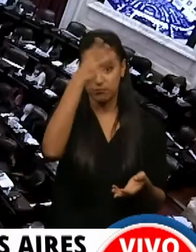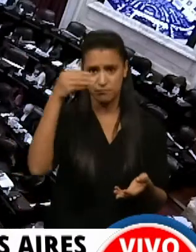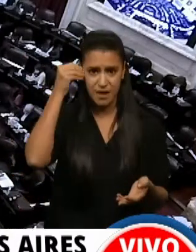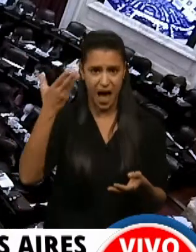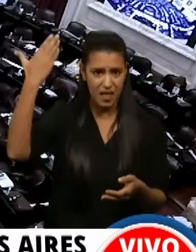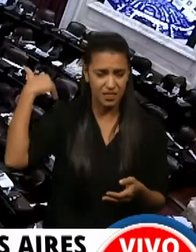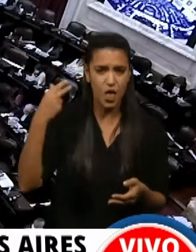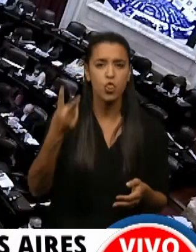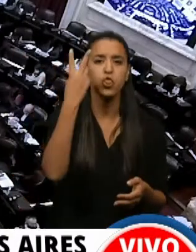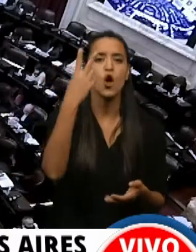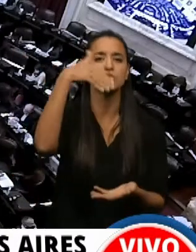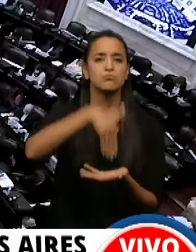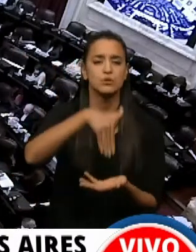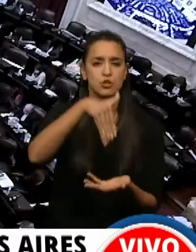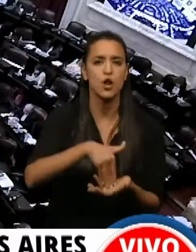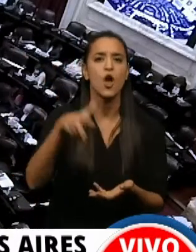eran alcanzados